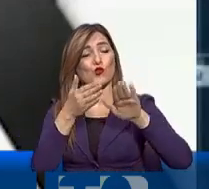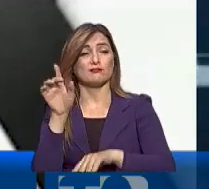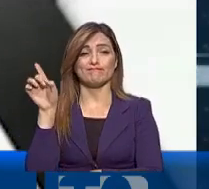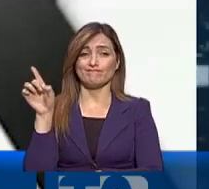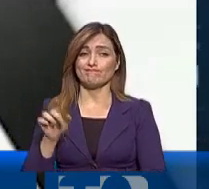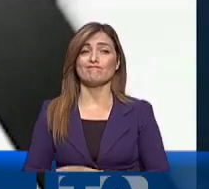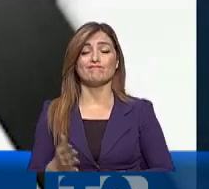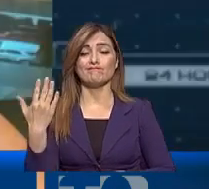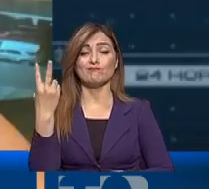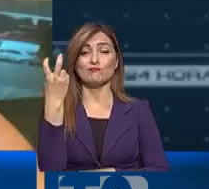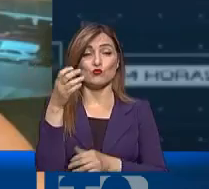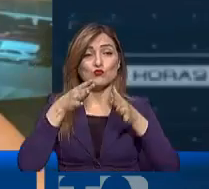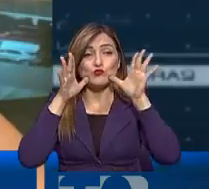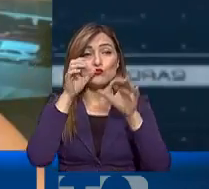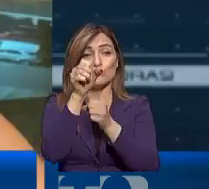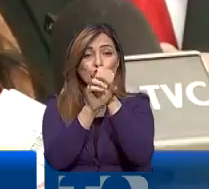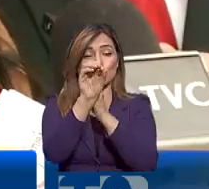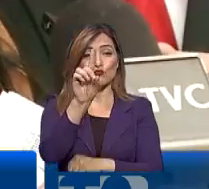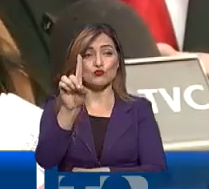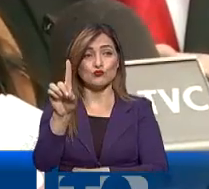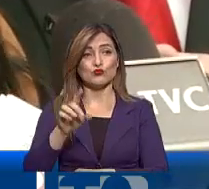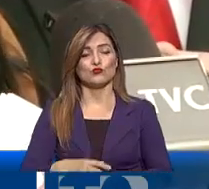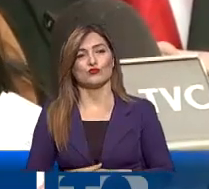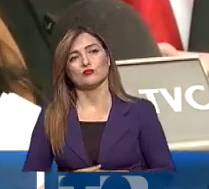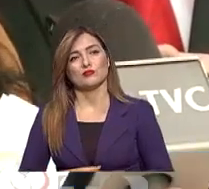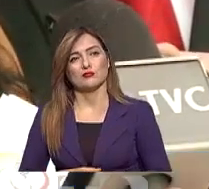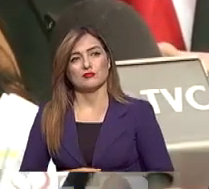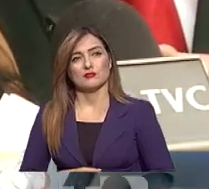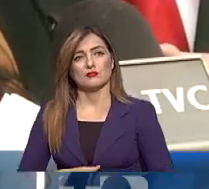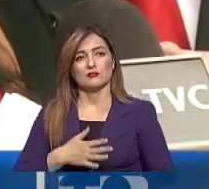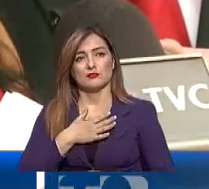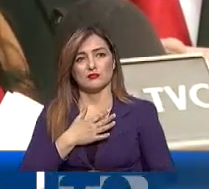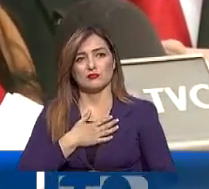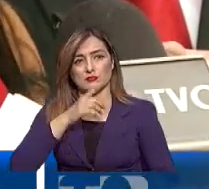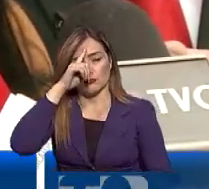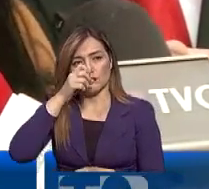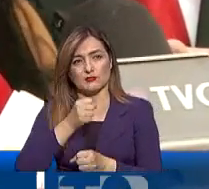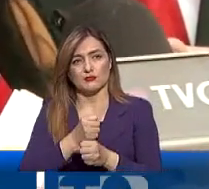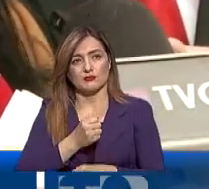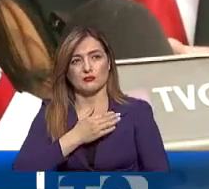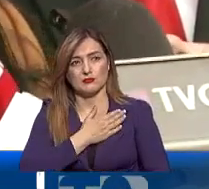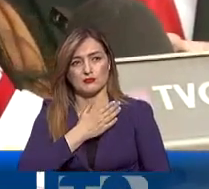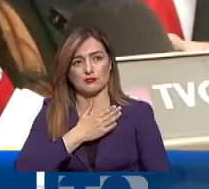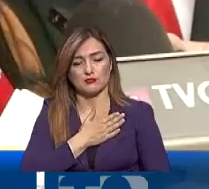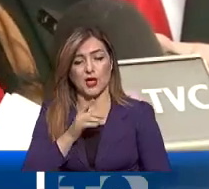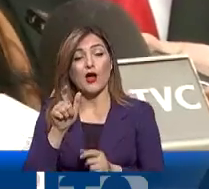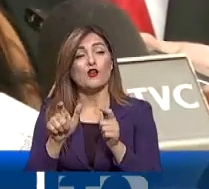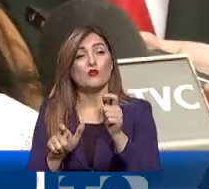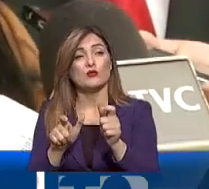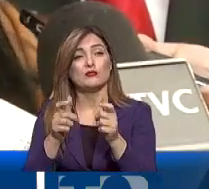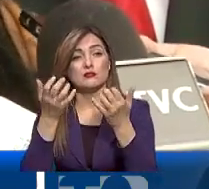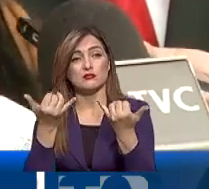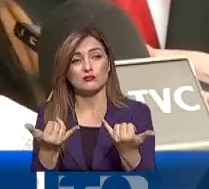de Naomi el 12 de diciembre de 2021. Pongo toda mi fe y mi confianza a las personas que